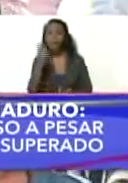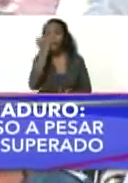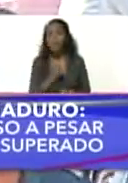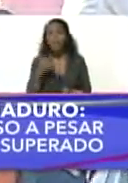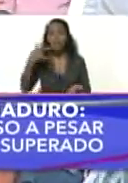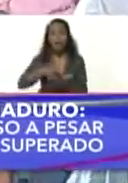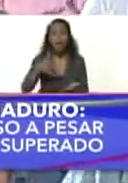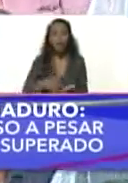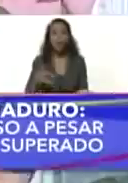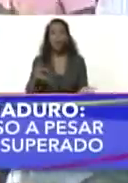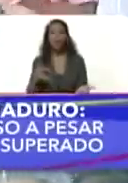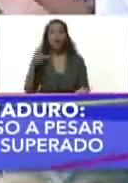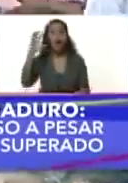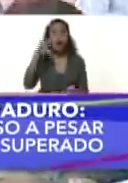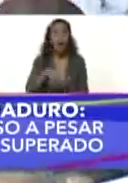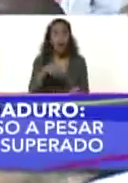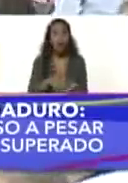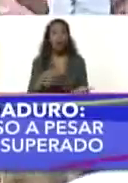a Aragua,